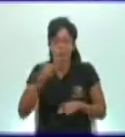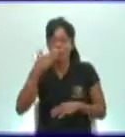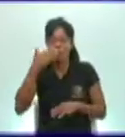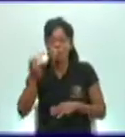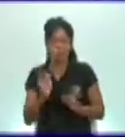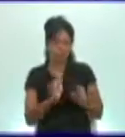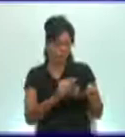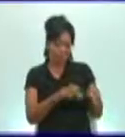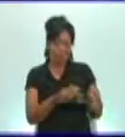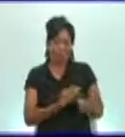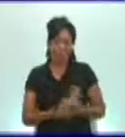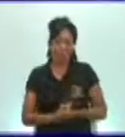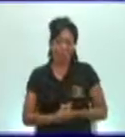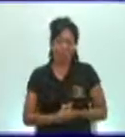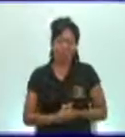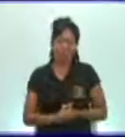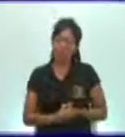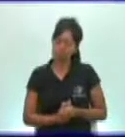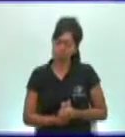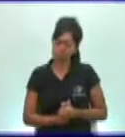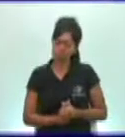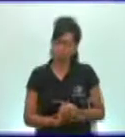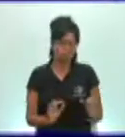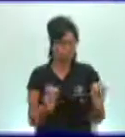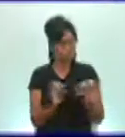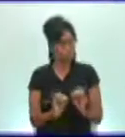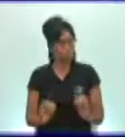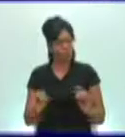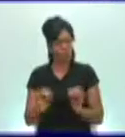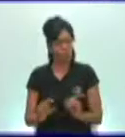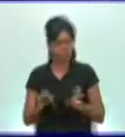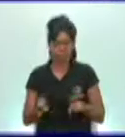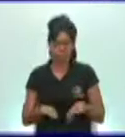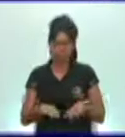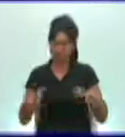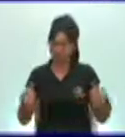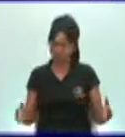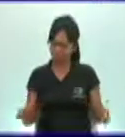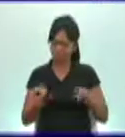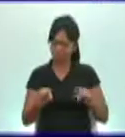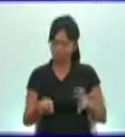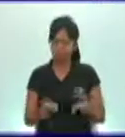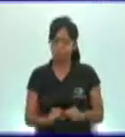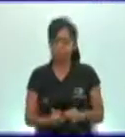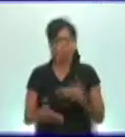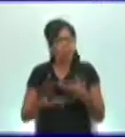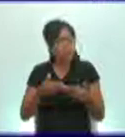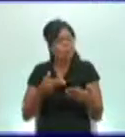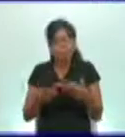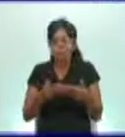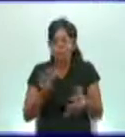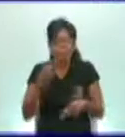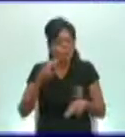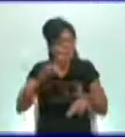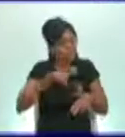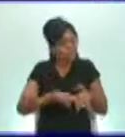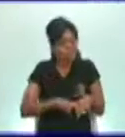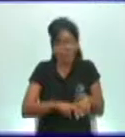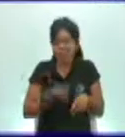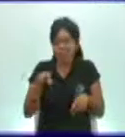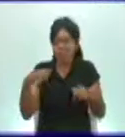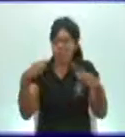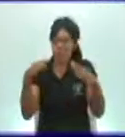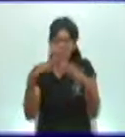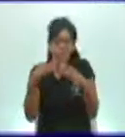a mano porque además organiza todo su puesto de trabajo. Y no importa que estén sentados donde ustedes quieran, están en su